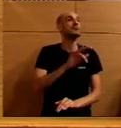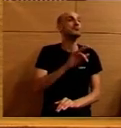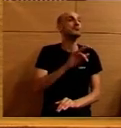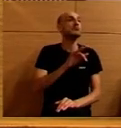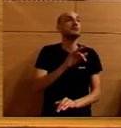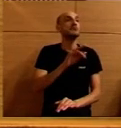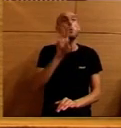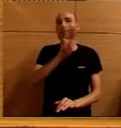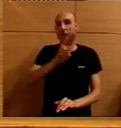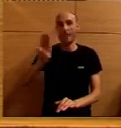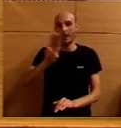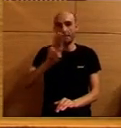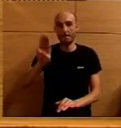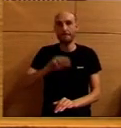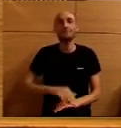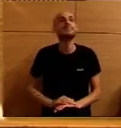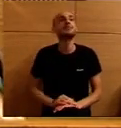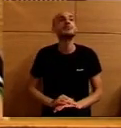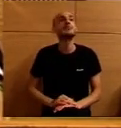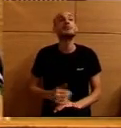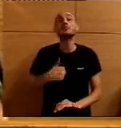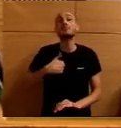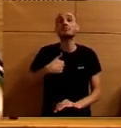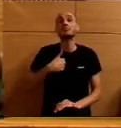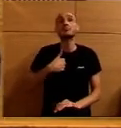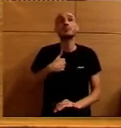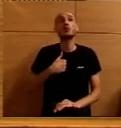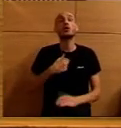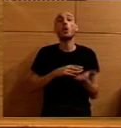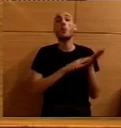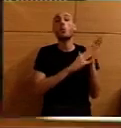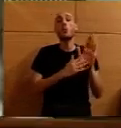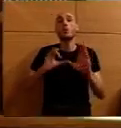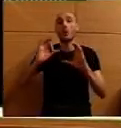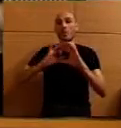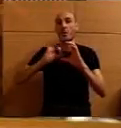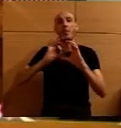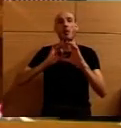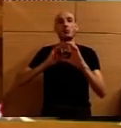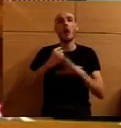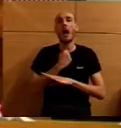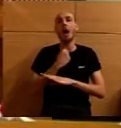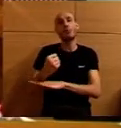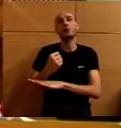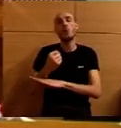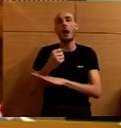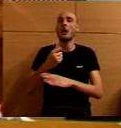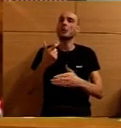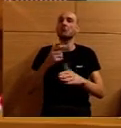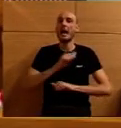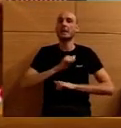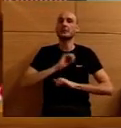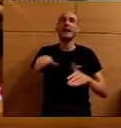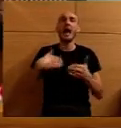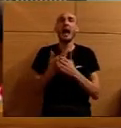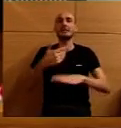señor Giner. A nosotros solo señalar que vamos a apoyar la moción y nos reservamos la intervención a escuchar la